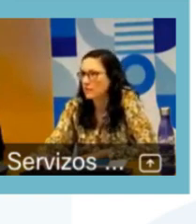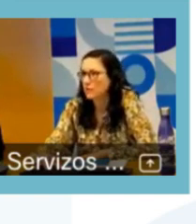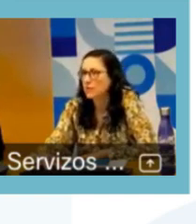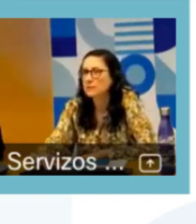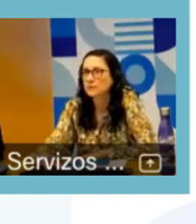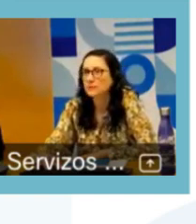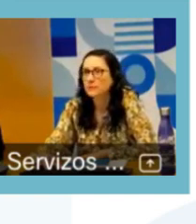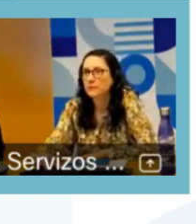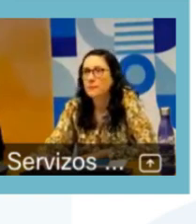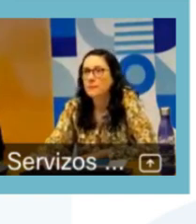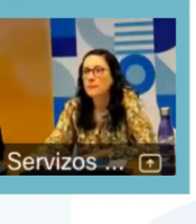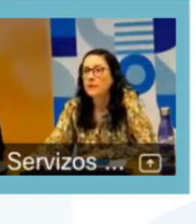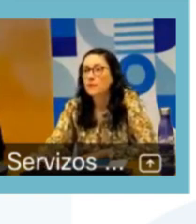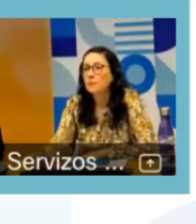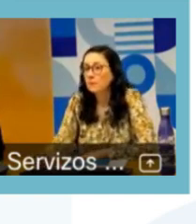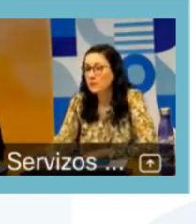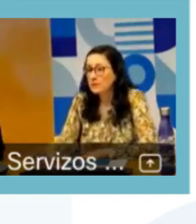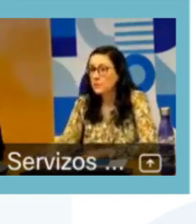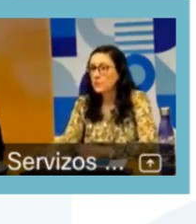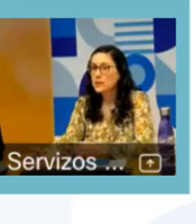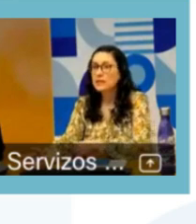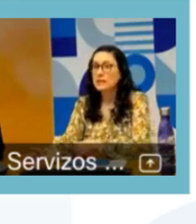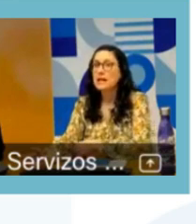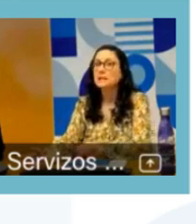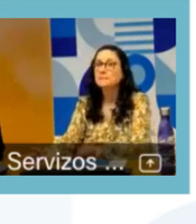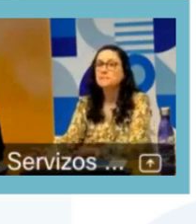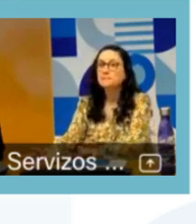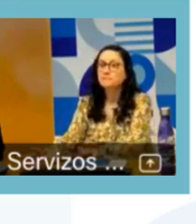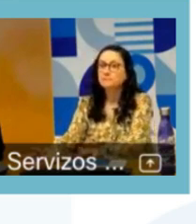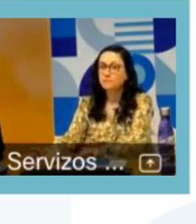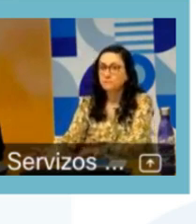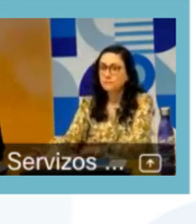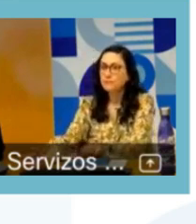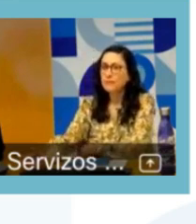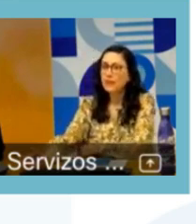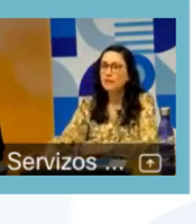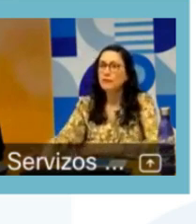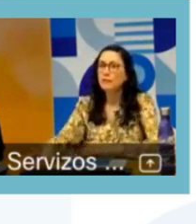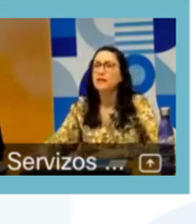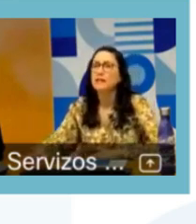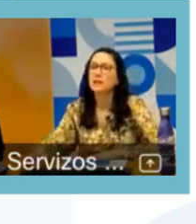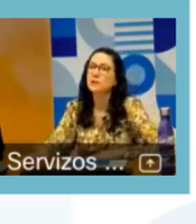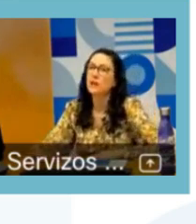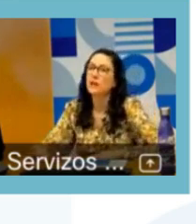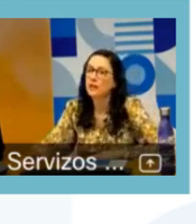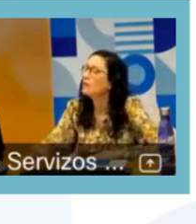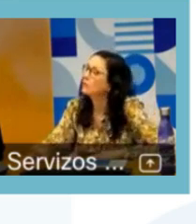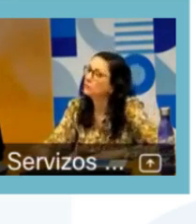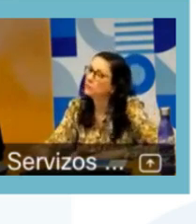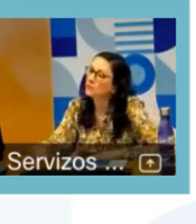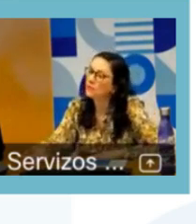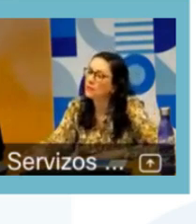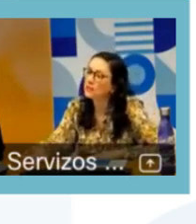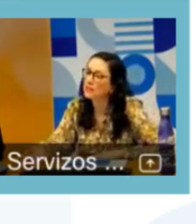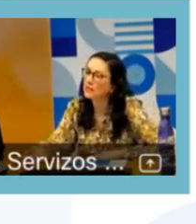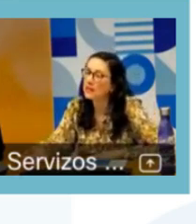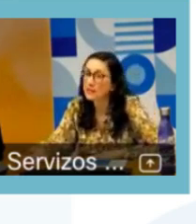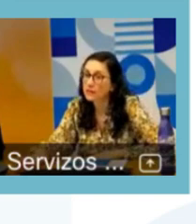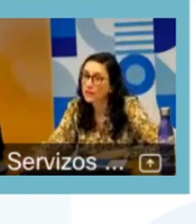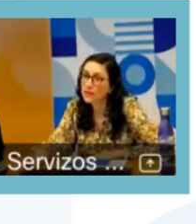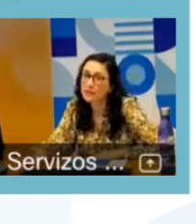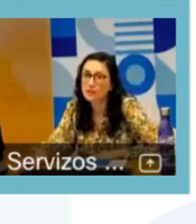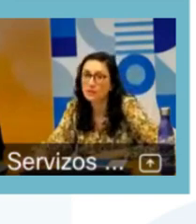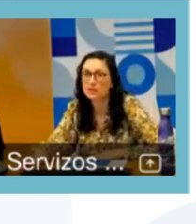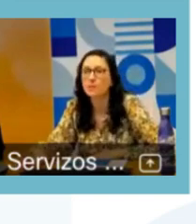frutas y las verduras. Como comentamos, esta enfermedad está muy relacionada con condiciones